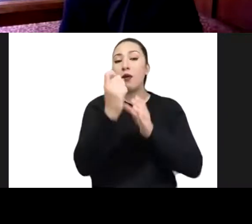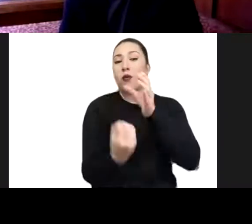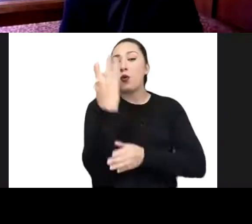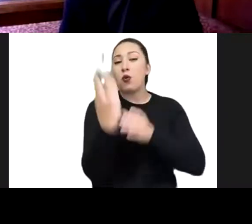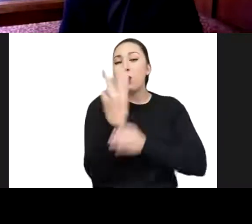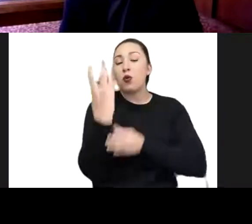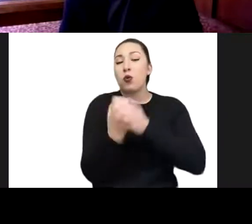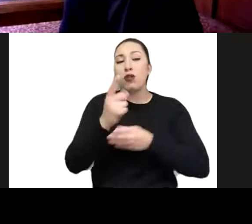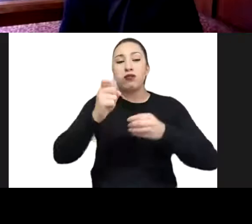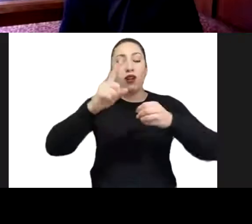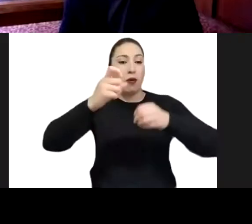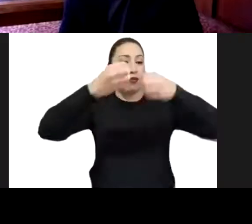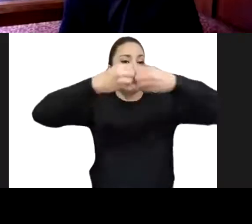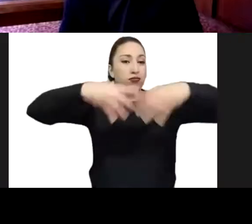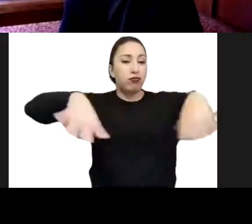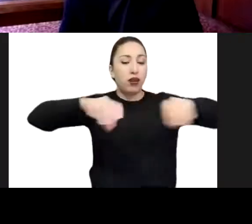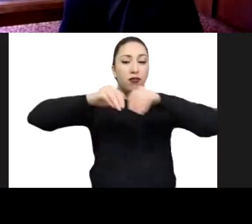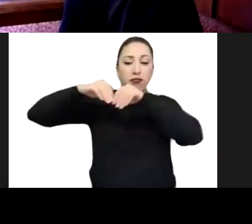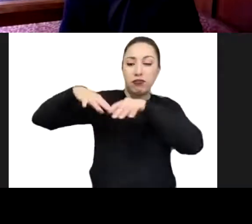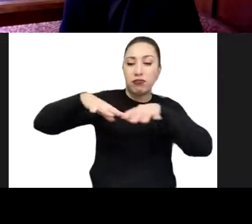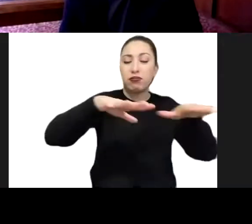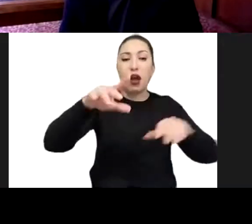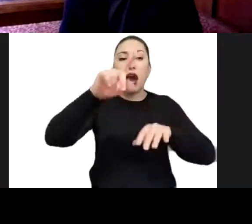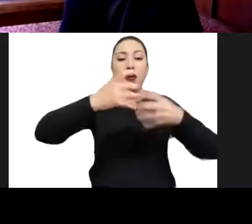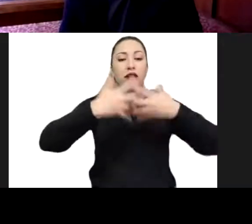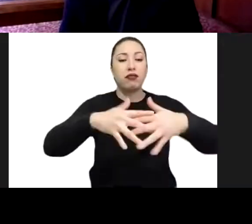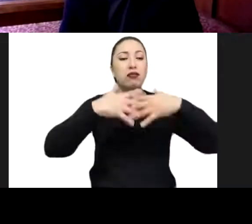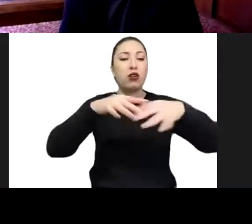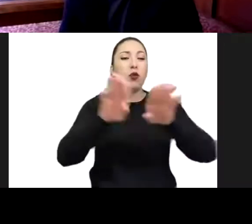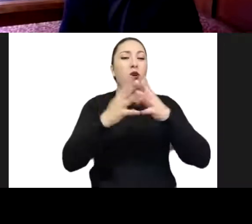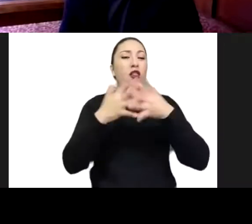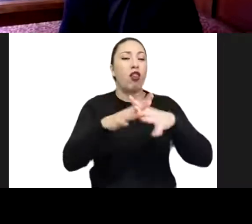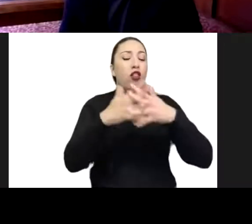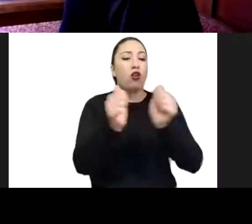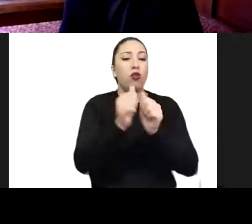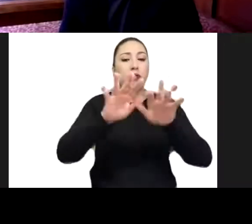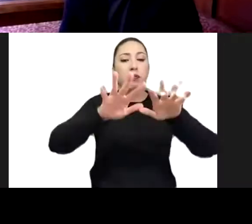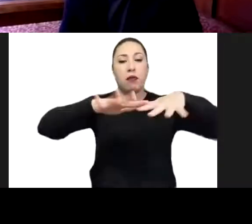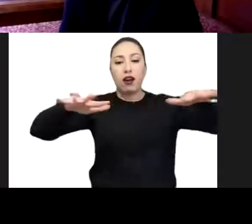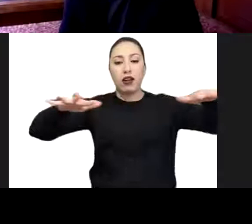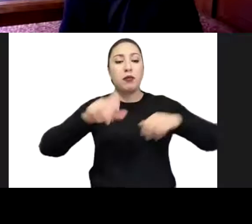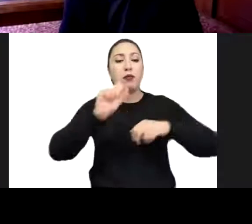red primaria y secundaria de la ciudad. Y también un gran problema relacionado